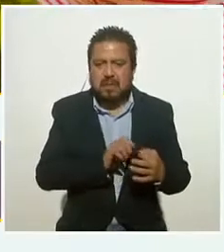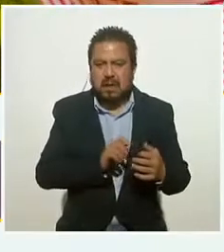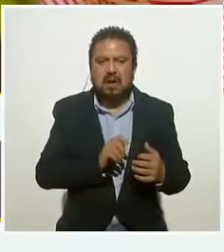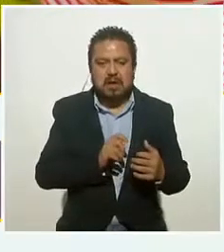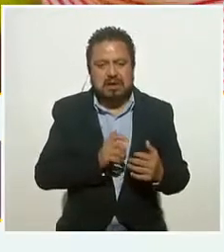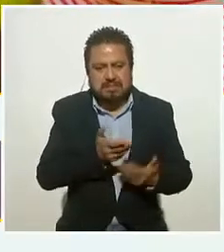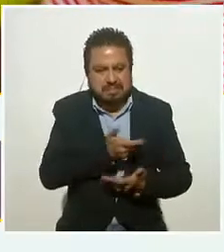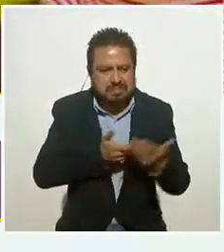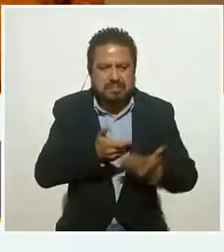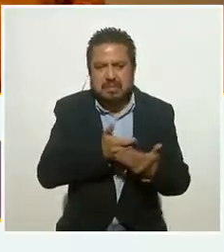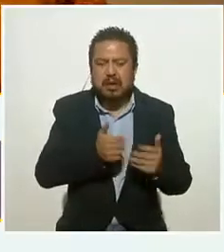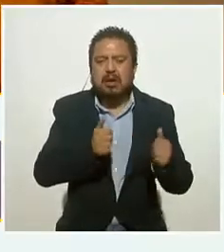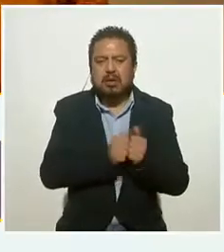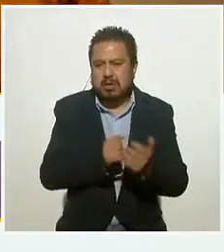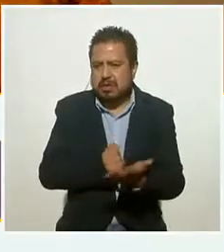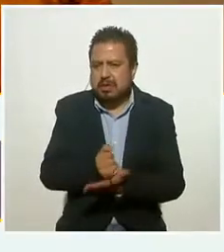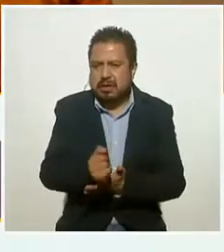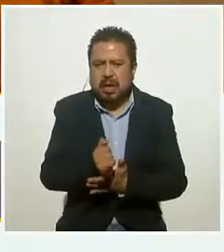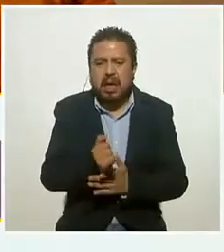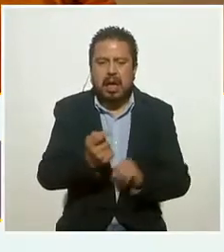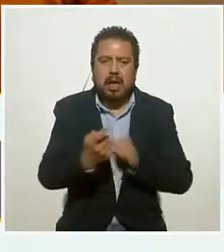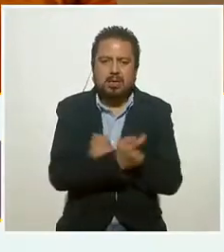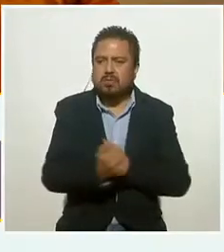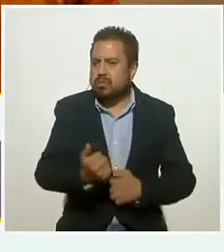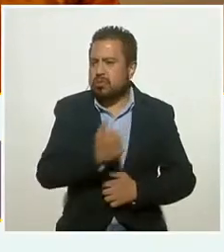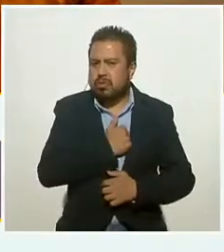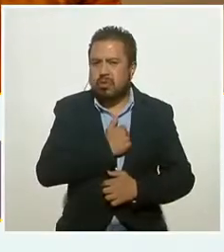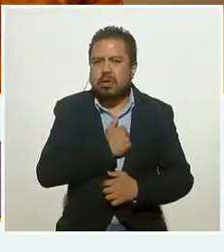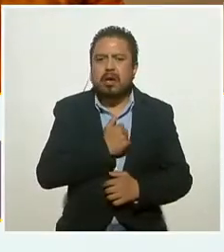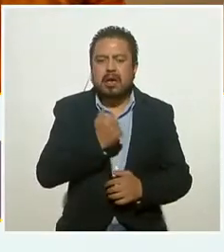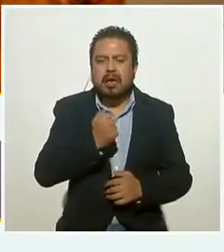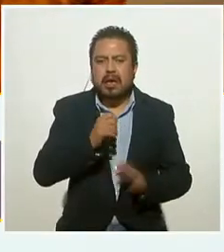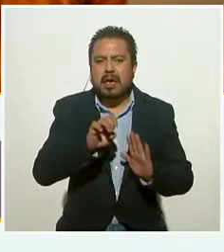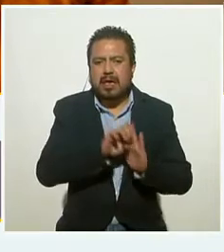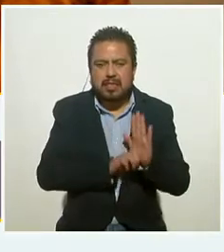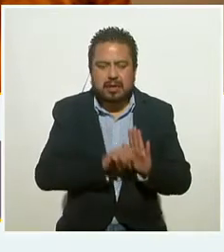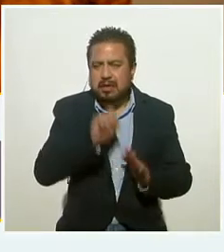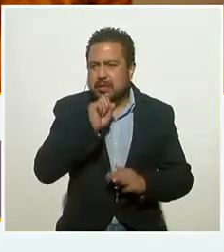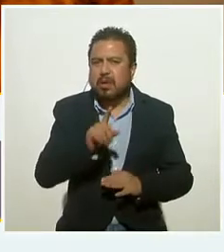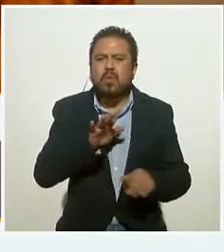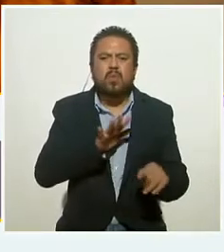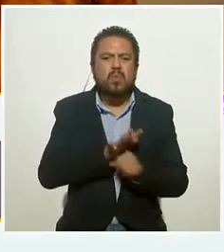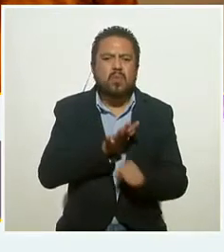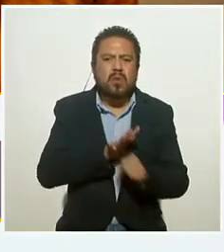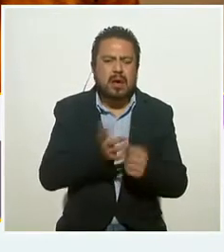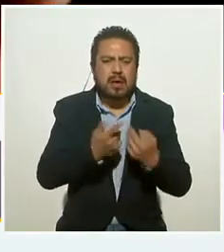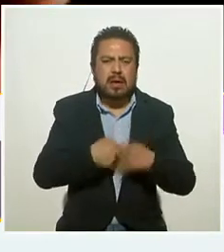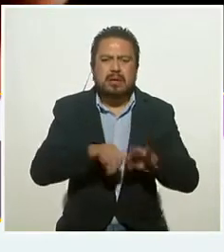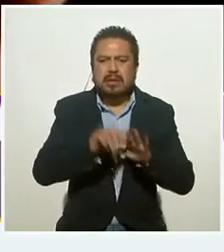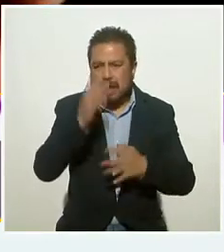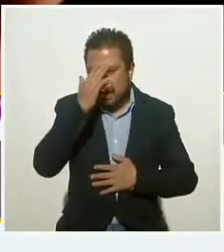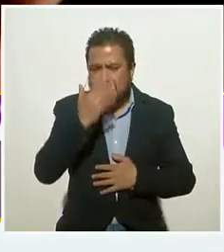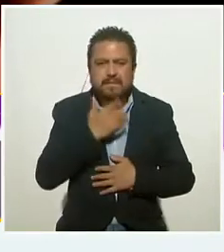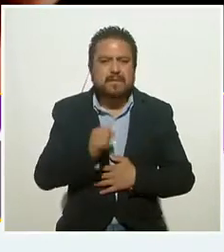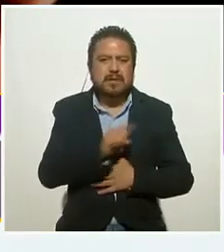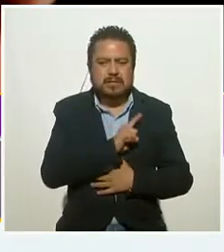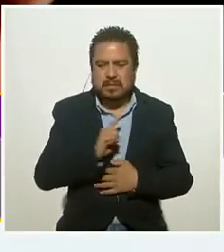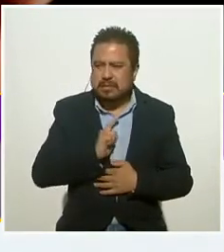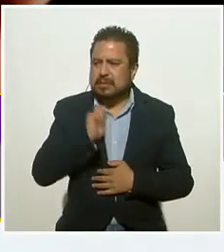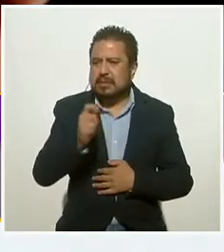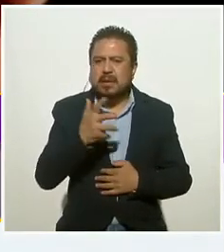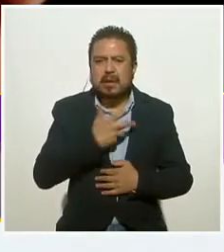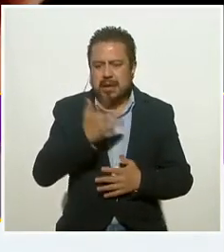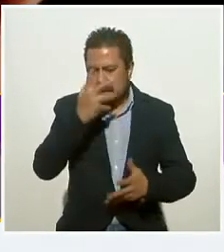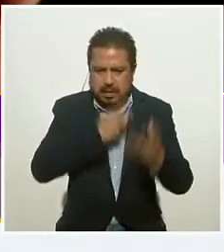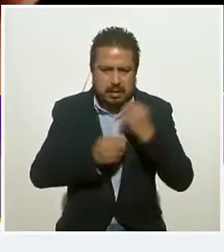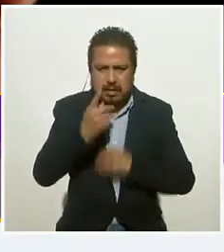colaboración, y esta toma de decisiones autónomas y también éticas. Oye, ¿cuáles serían las principales habilidades que tendríamos que